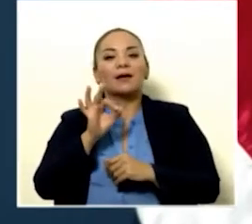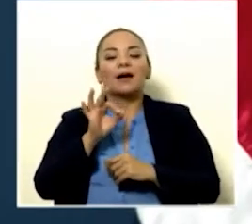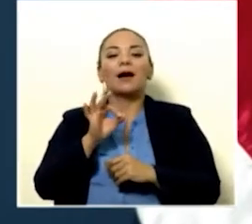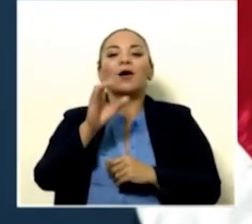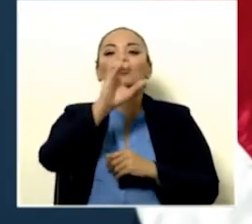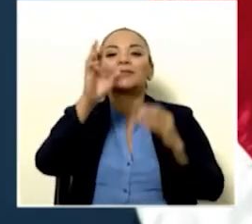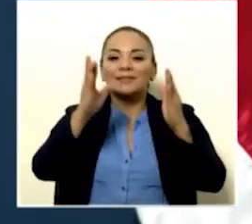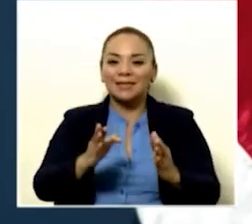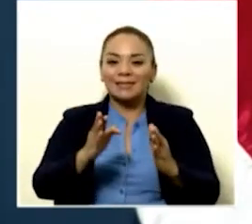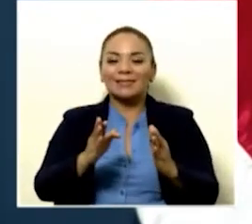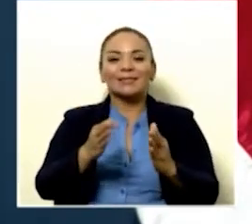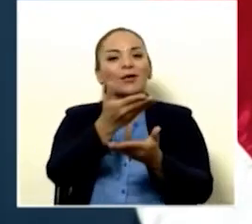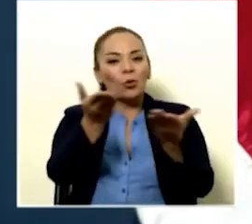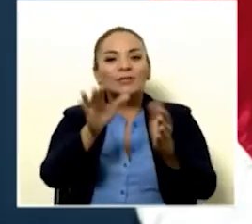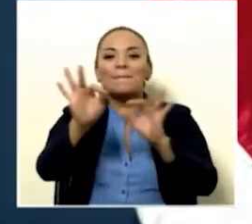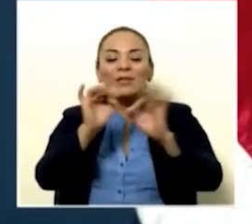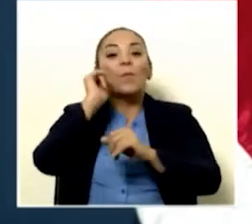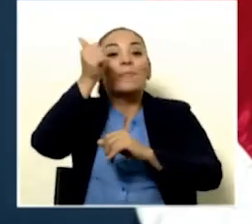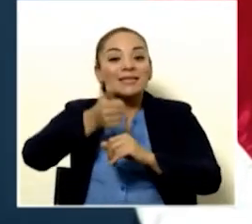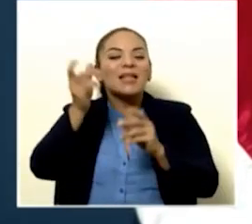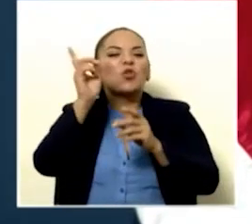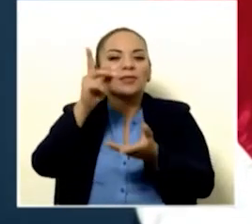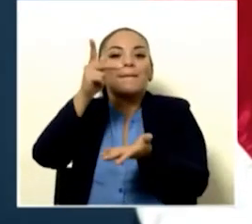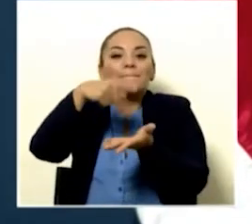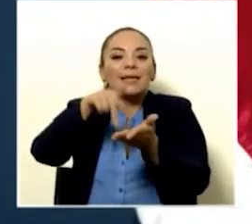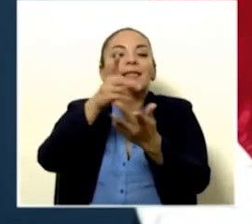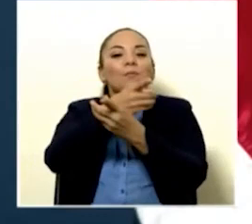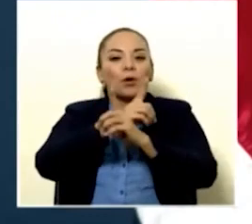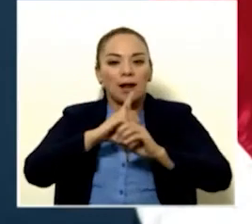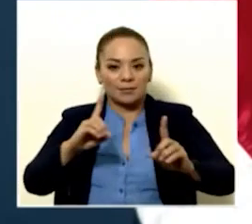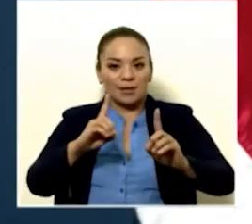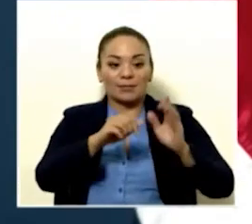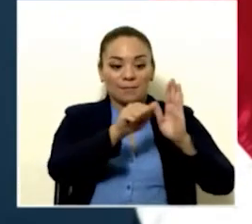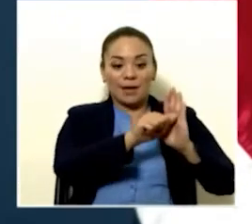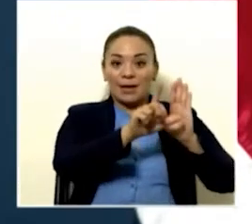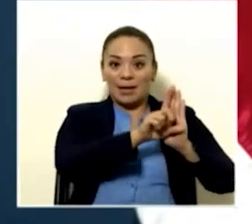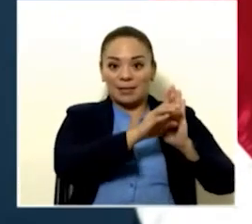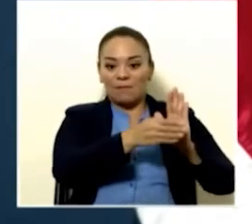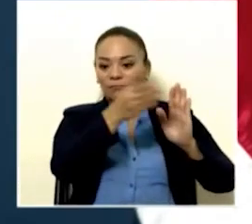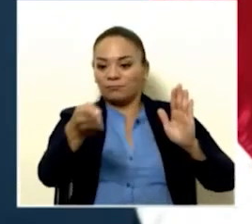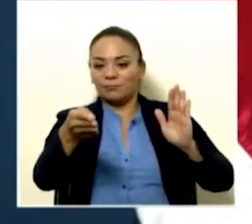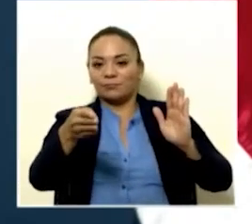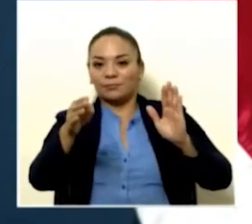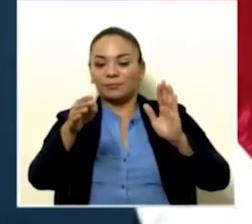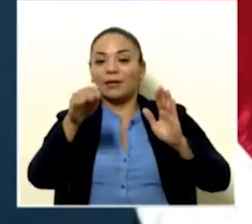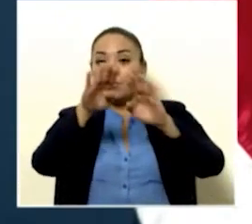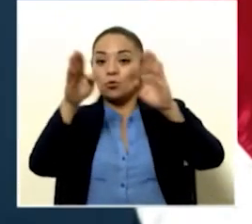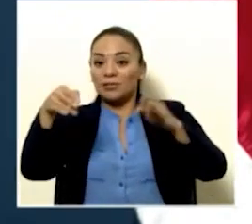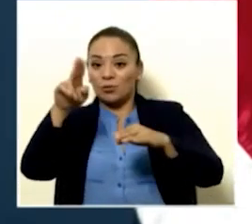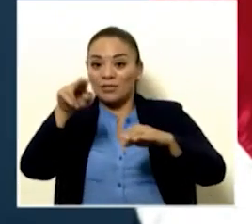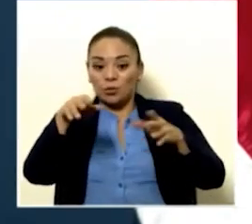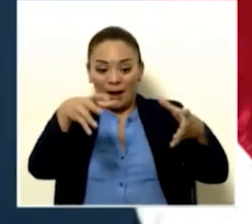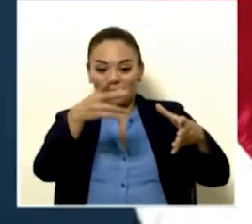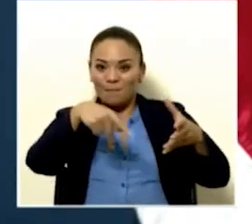compatriotas a celebrar mañana en la Plaza de la Democracia, ahí entre la Asamblea Legislativa y el cuartel de Bellavista, el Museo